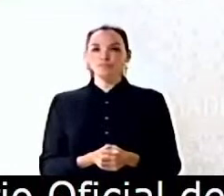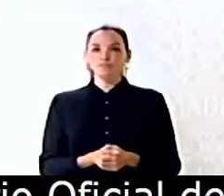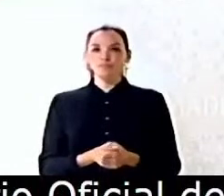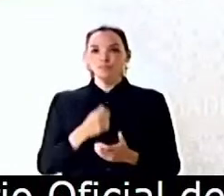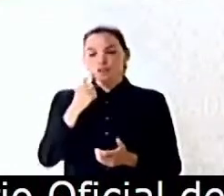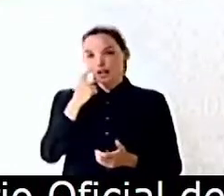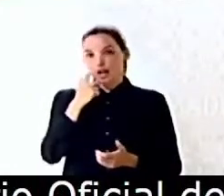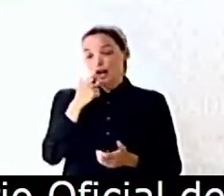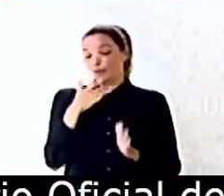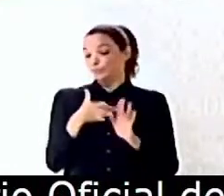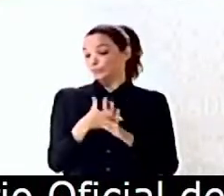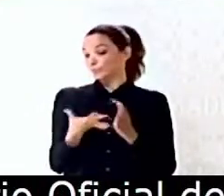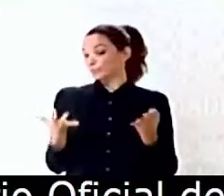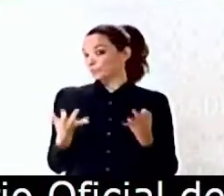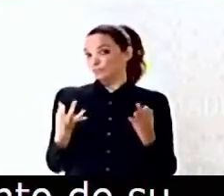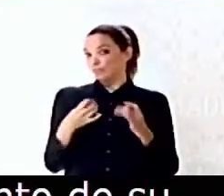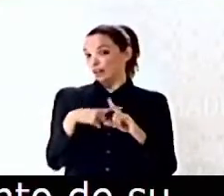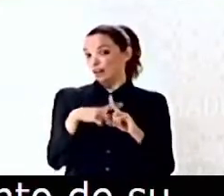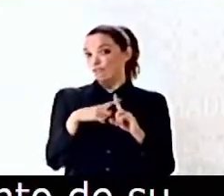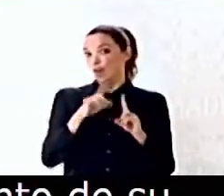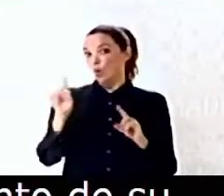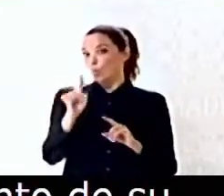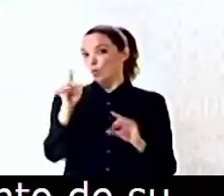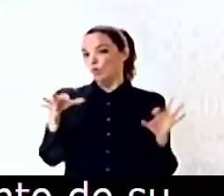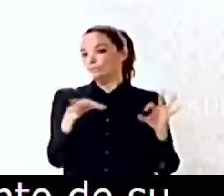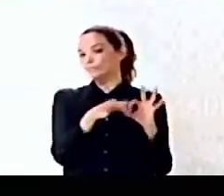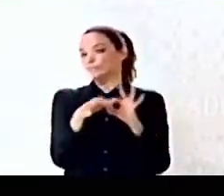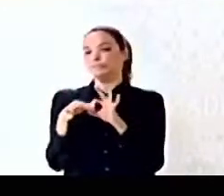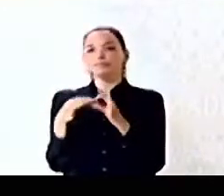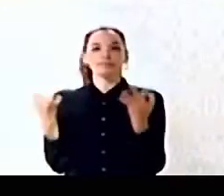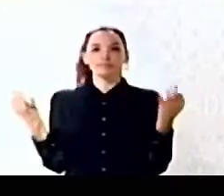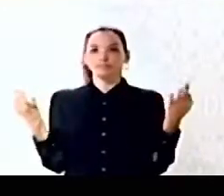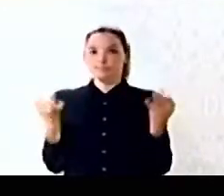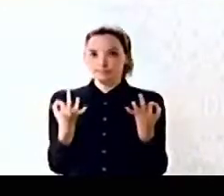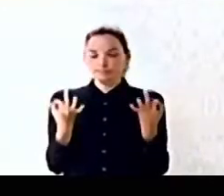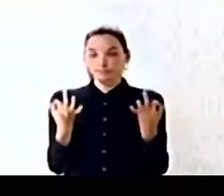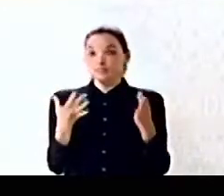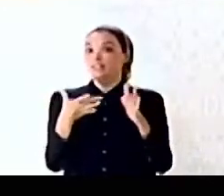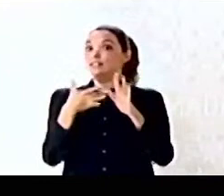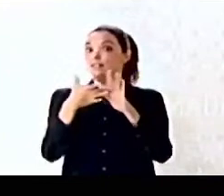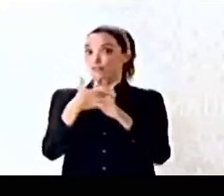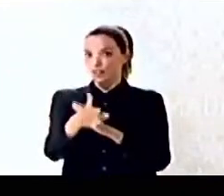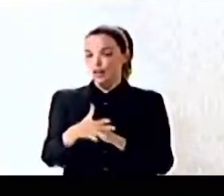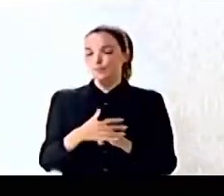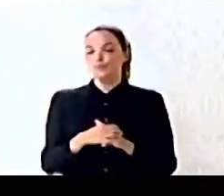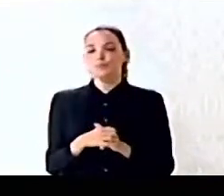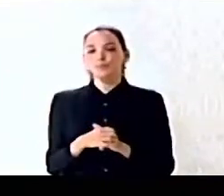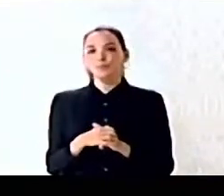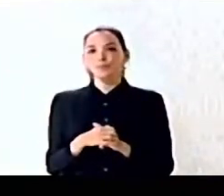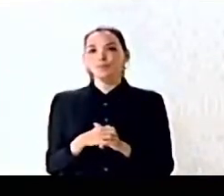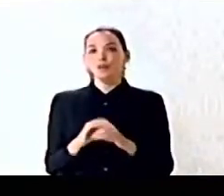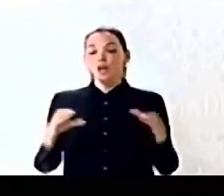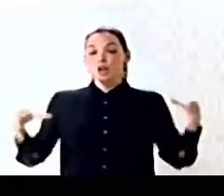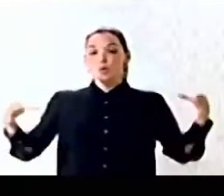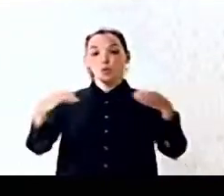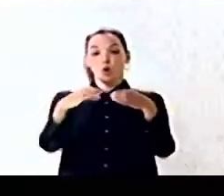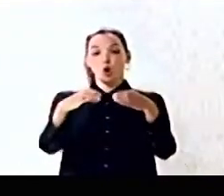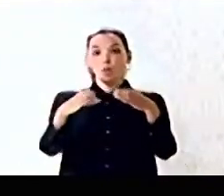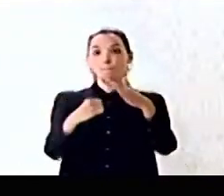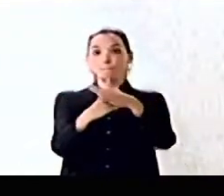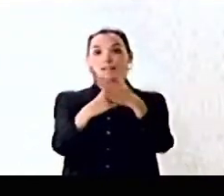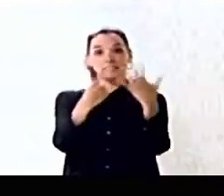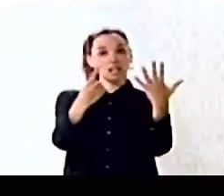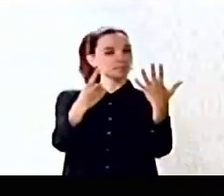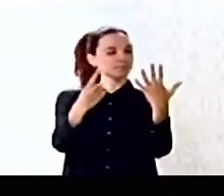¿Qué significa el nivel de alerta 1? El nivel de alerta 1 significa que las reuniones, en lugar de ser de 6 personas, son